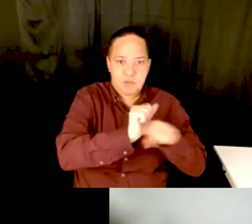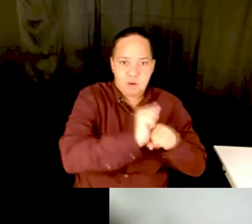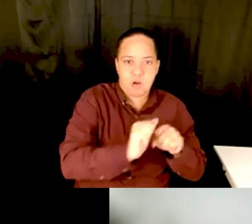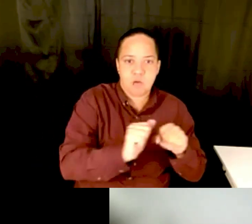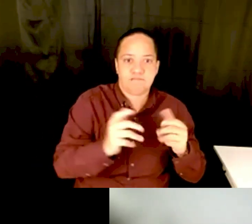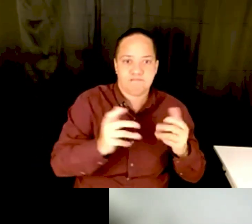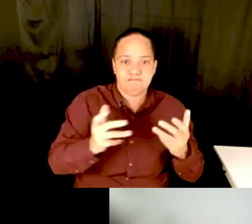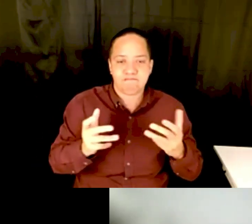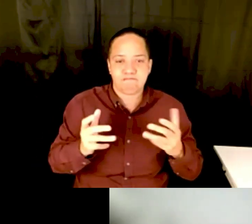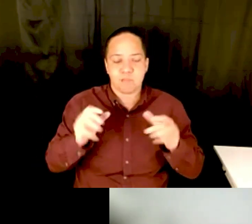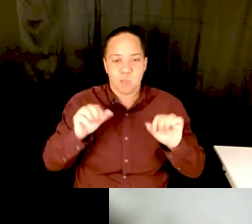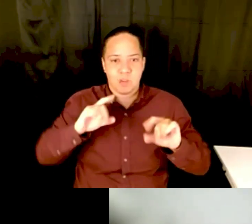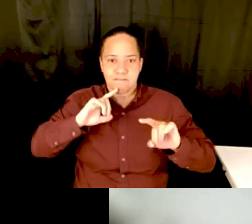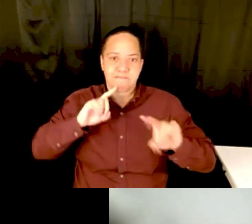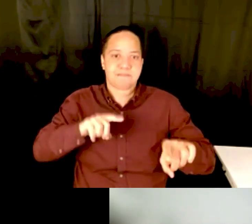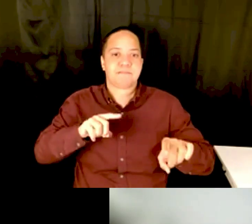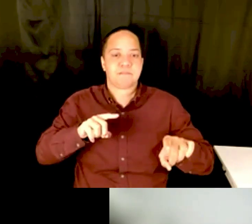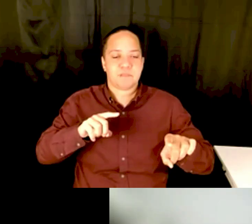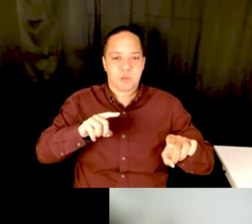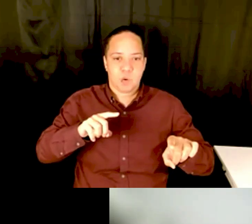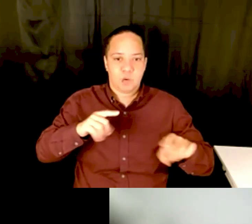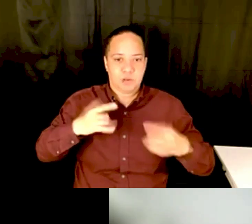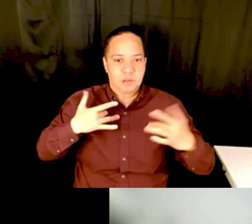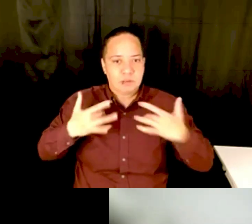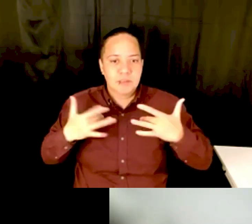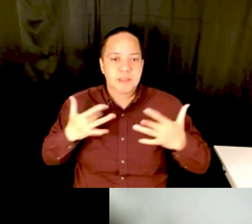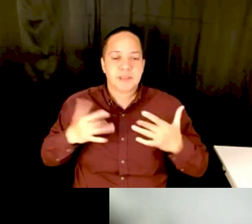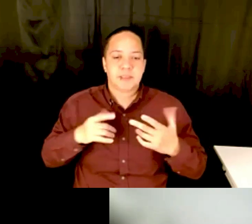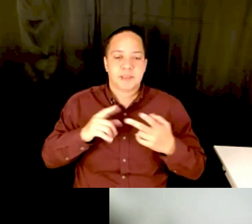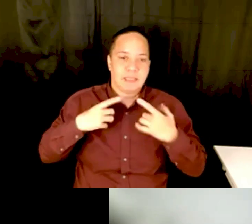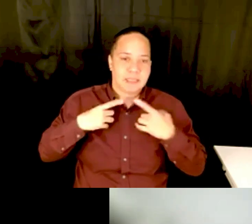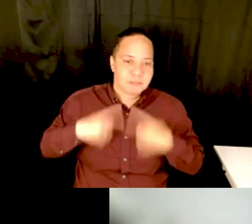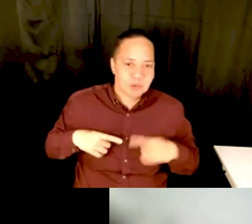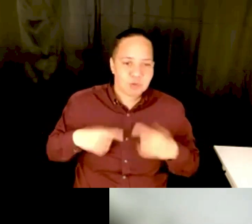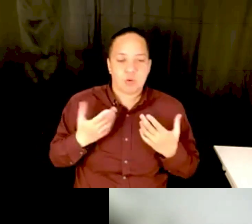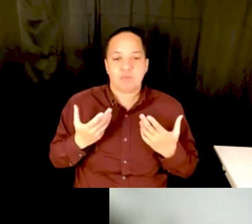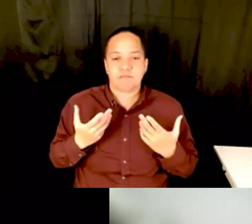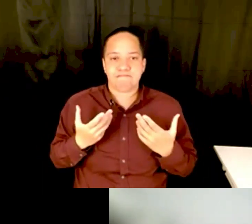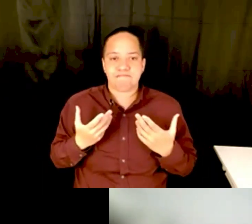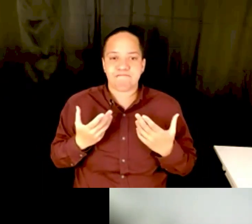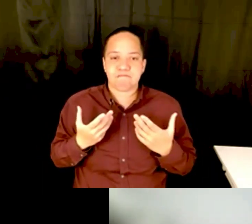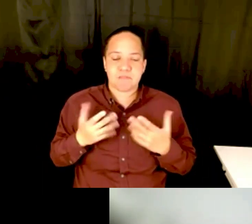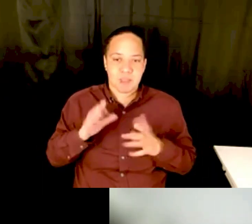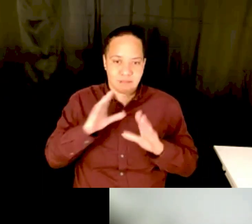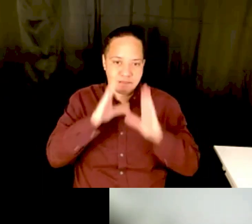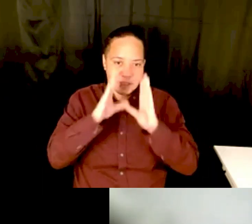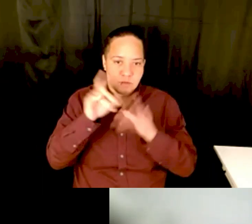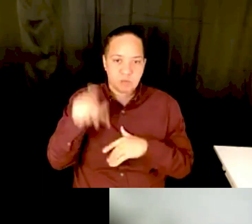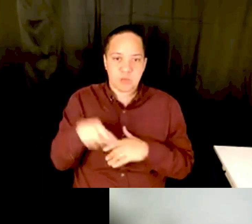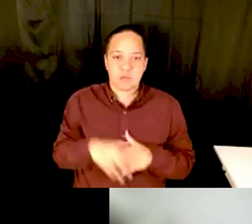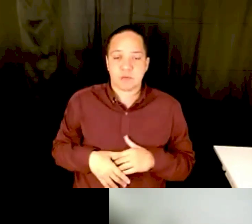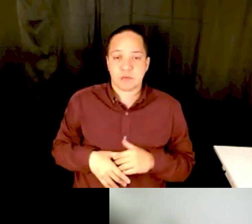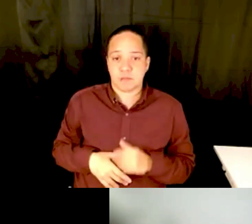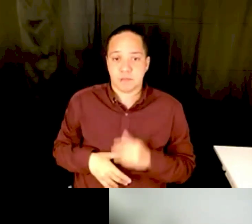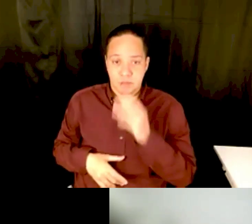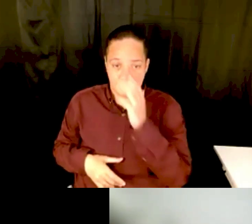pueden reaccionar con trastornos de ansiedad, con trastornos de depresión, y hay que atenderlo. También